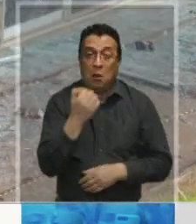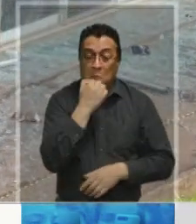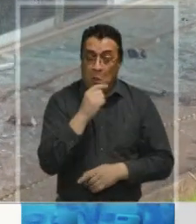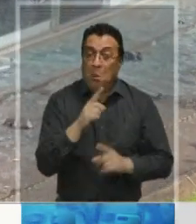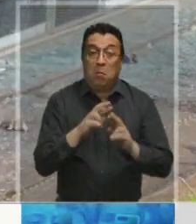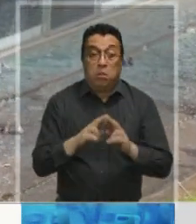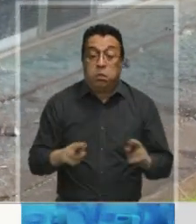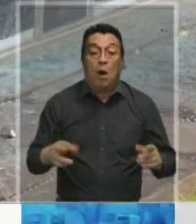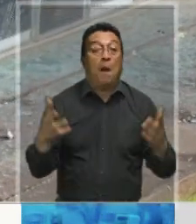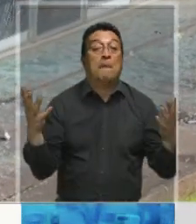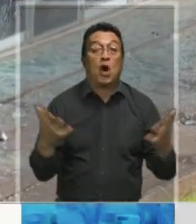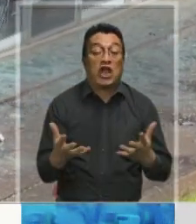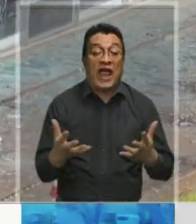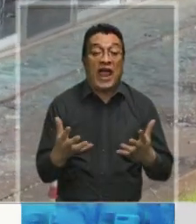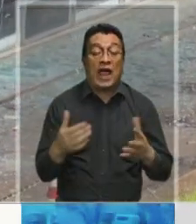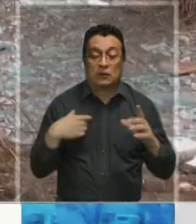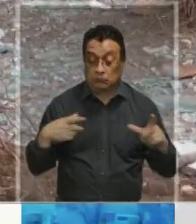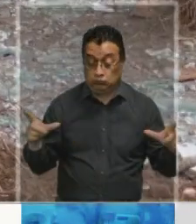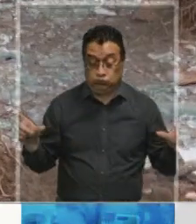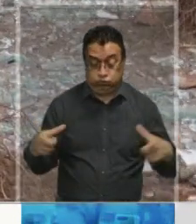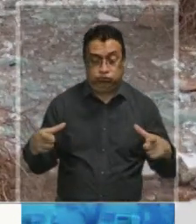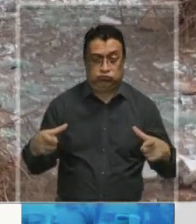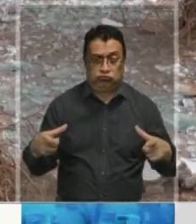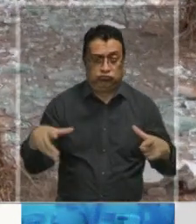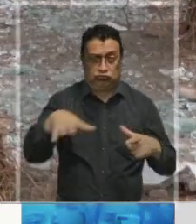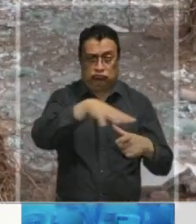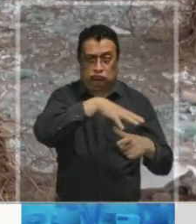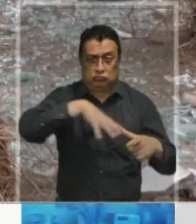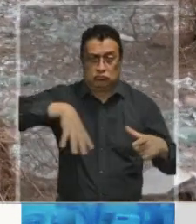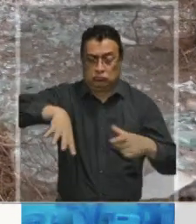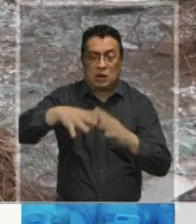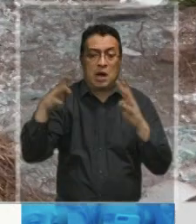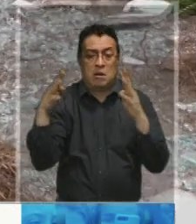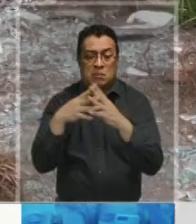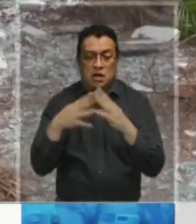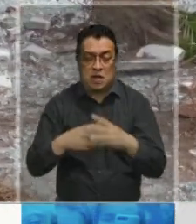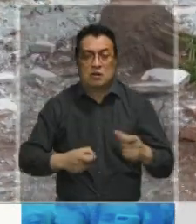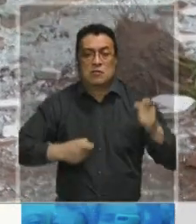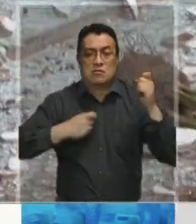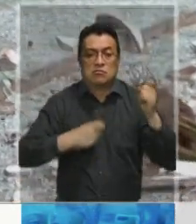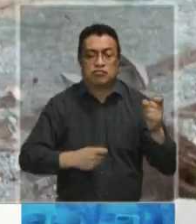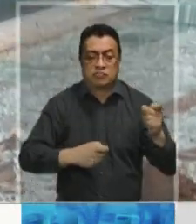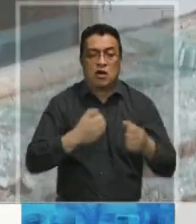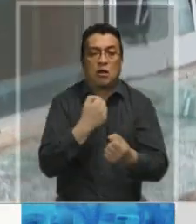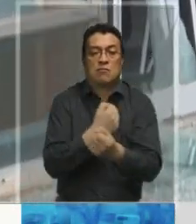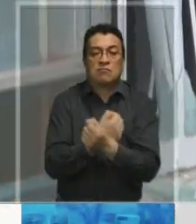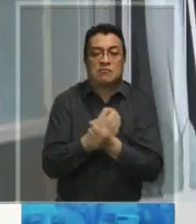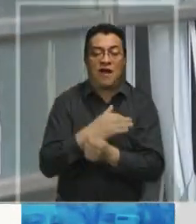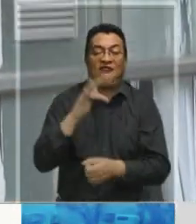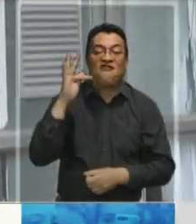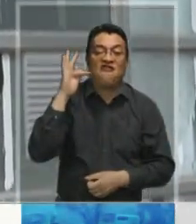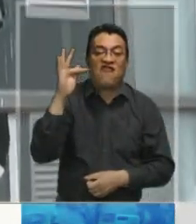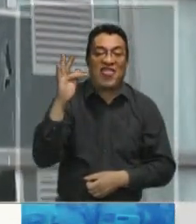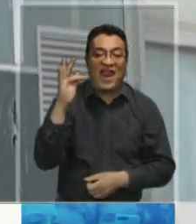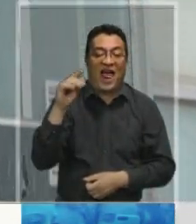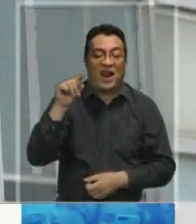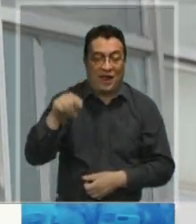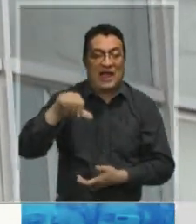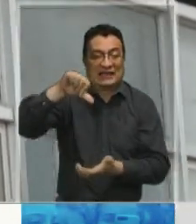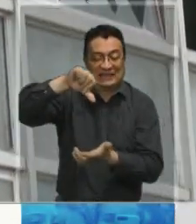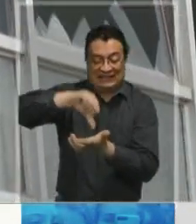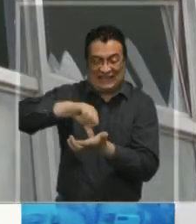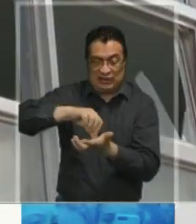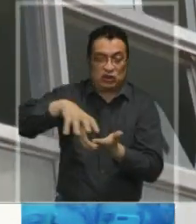qué? Porque está absolutamente sitiada por efectivos militares de la Policía Federal en buena parte del centro, ese centro